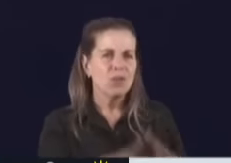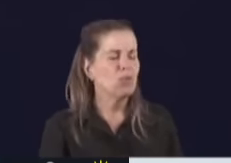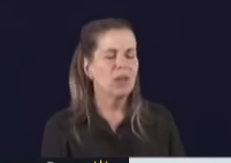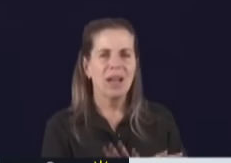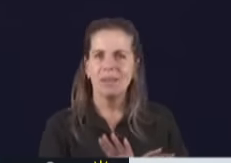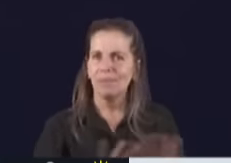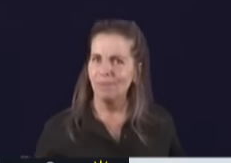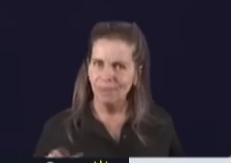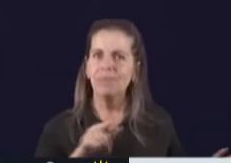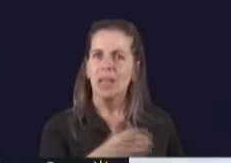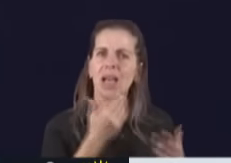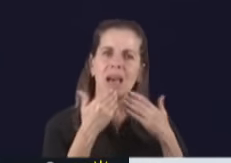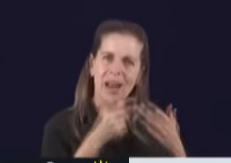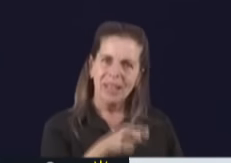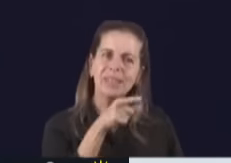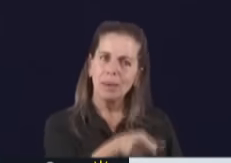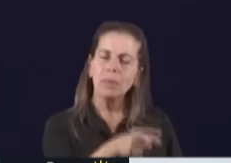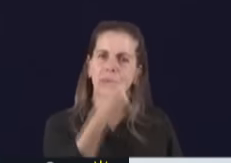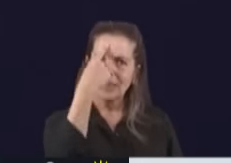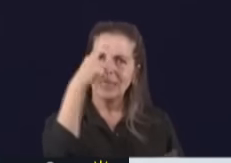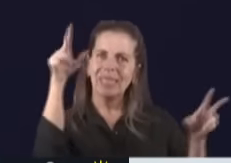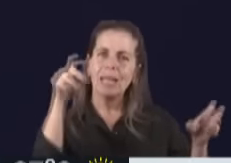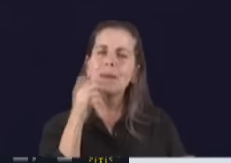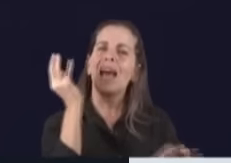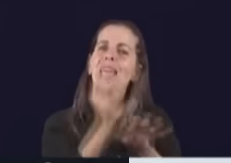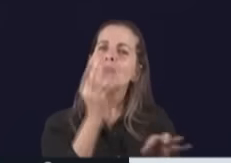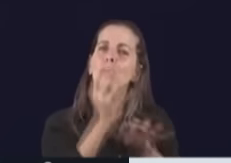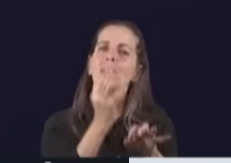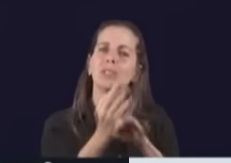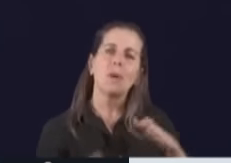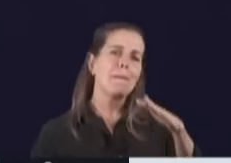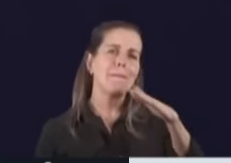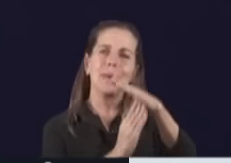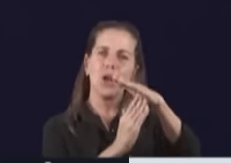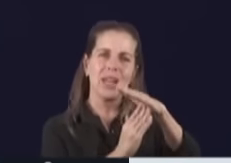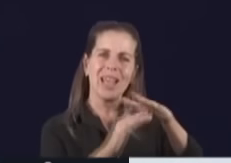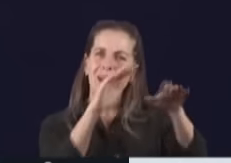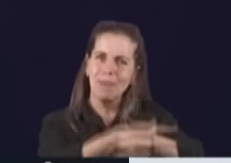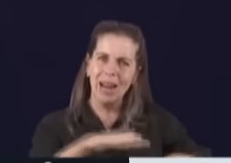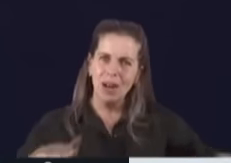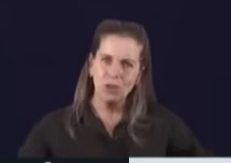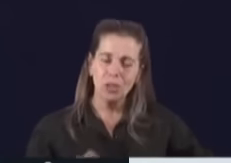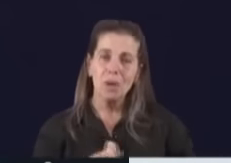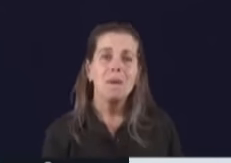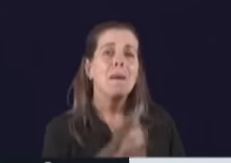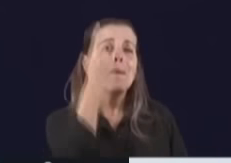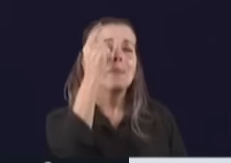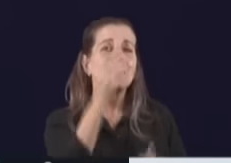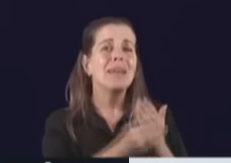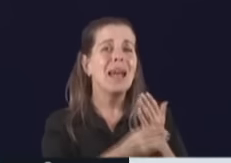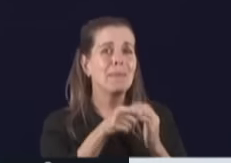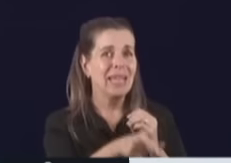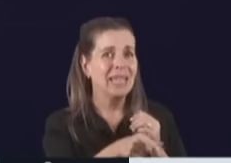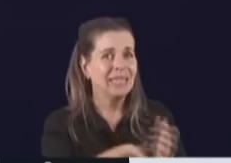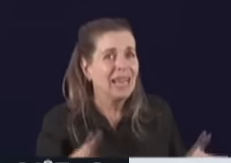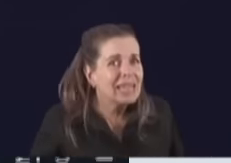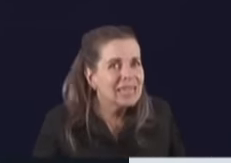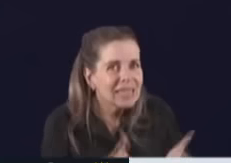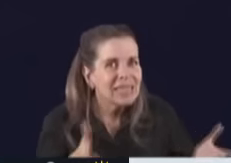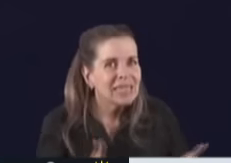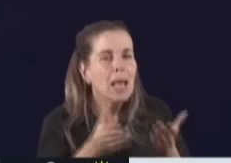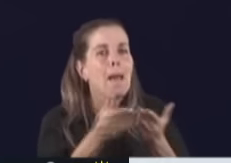volver a poner a la educación de los chicos en un plano protagónico y por ser la primera ministra de la historia argentina en impulsar el capital humano